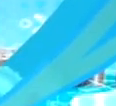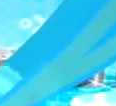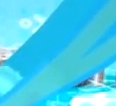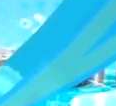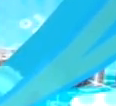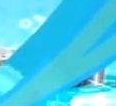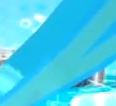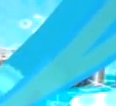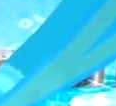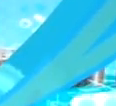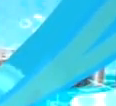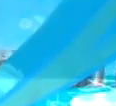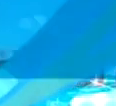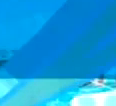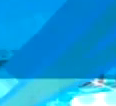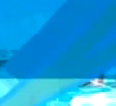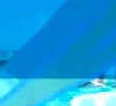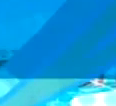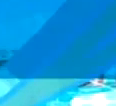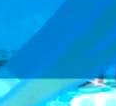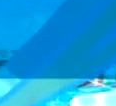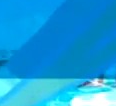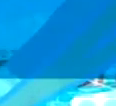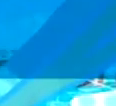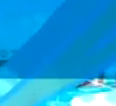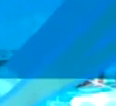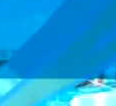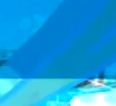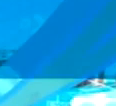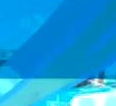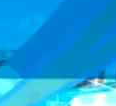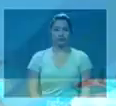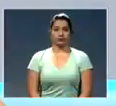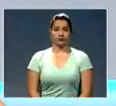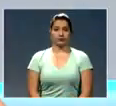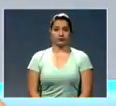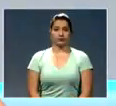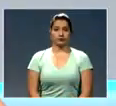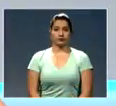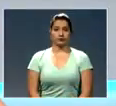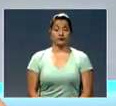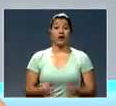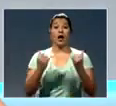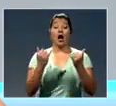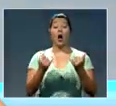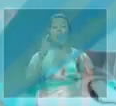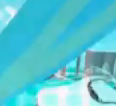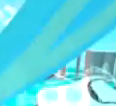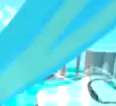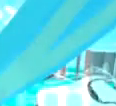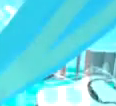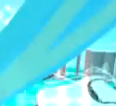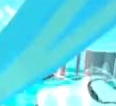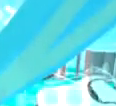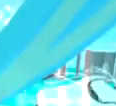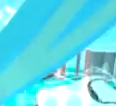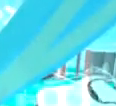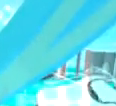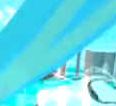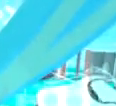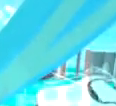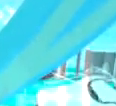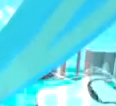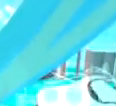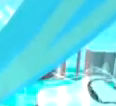Popular Pensiones te presenta la tasa básica pasiva. Vamos de inmediato a ver el valor de la tasa básica pasiva